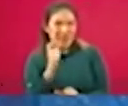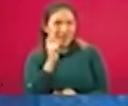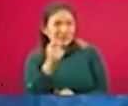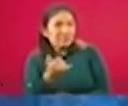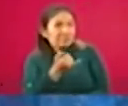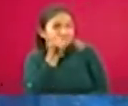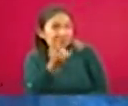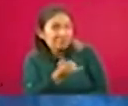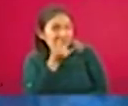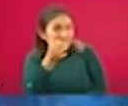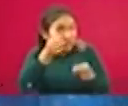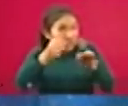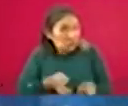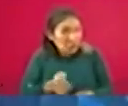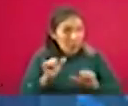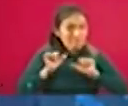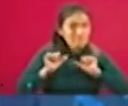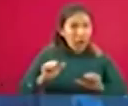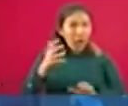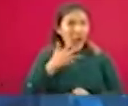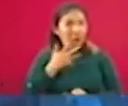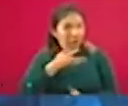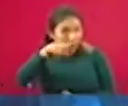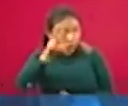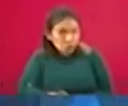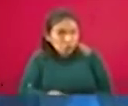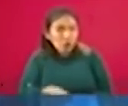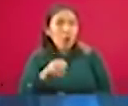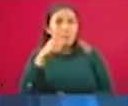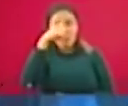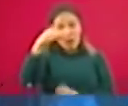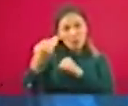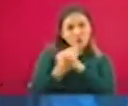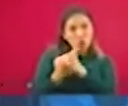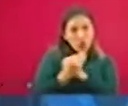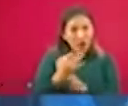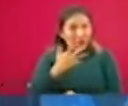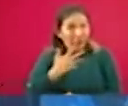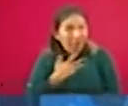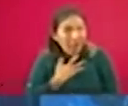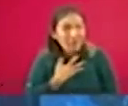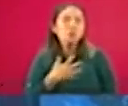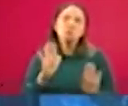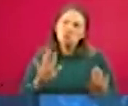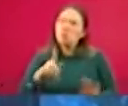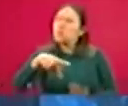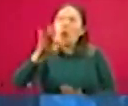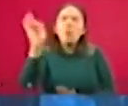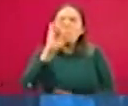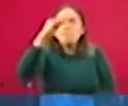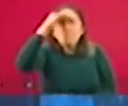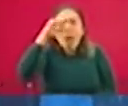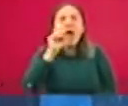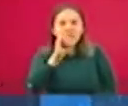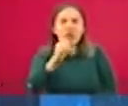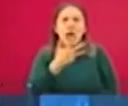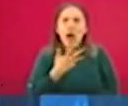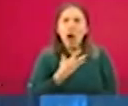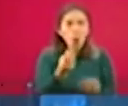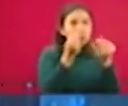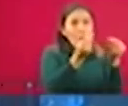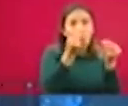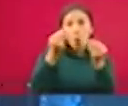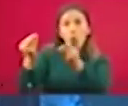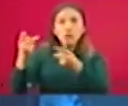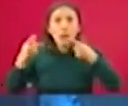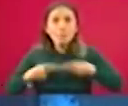absolutamente transparente, está a disposición pública. Por ejemplo, un elemento que es histórico es que